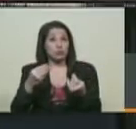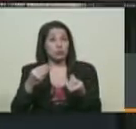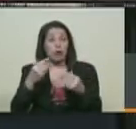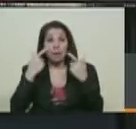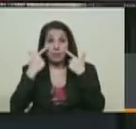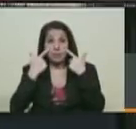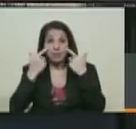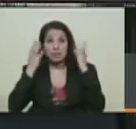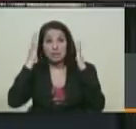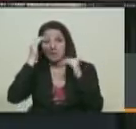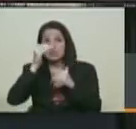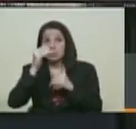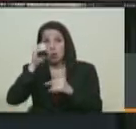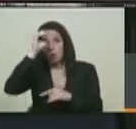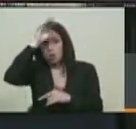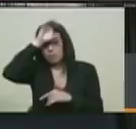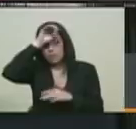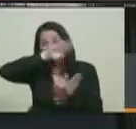Atención los mineros,